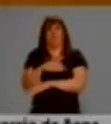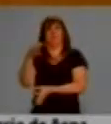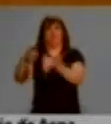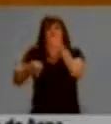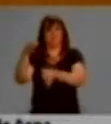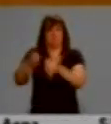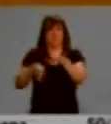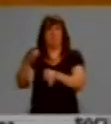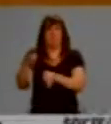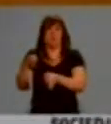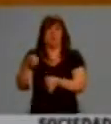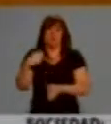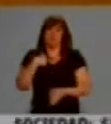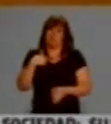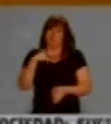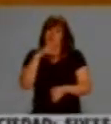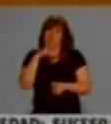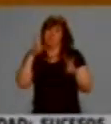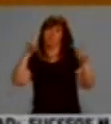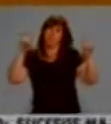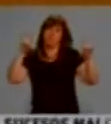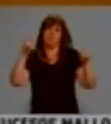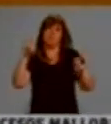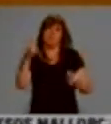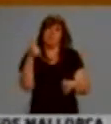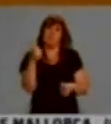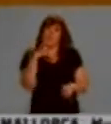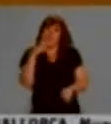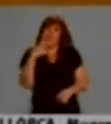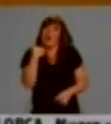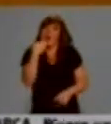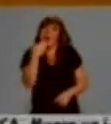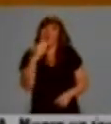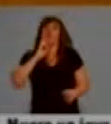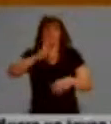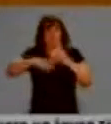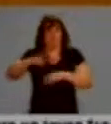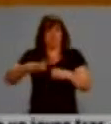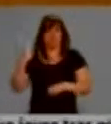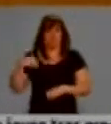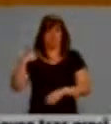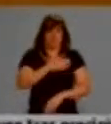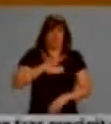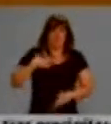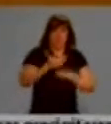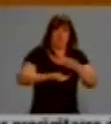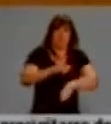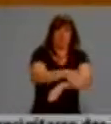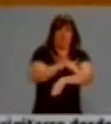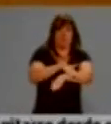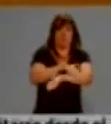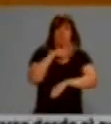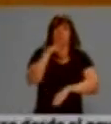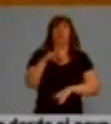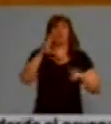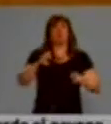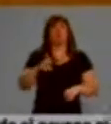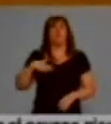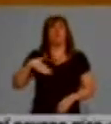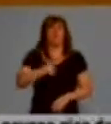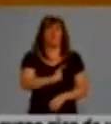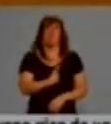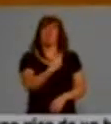medida. Aquí abro un paréntesis que quiere introducir el Gobierno de limitar el papel de los procuradores,